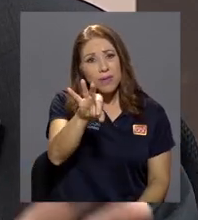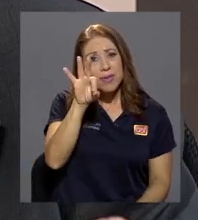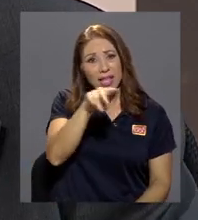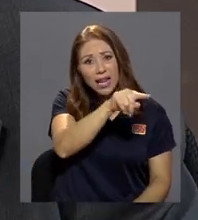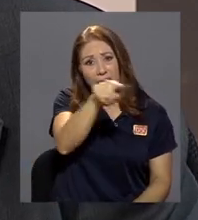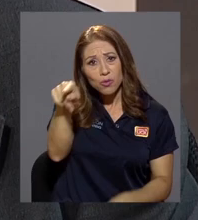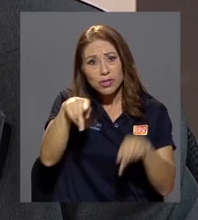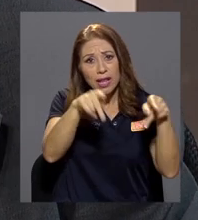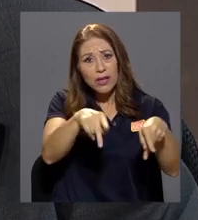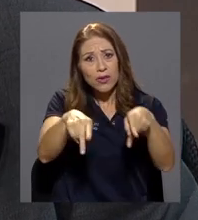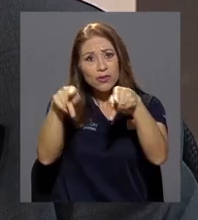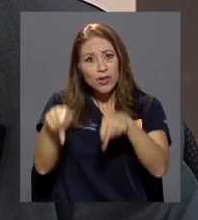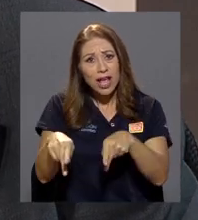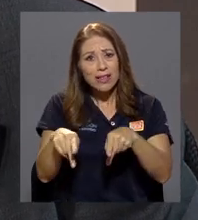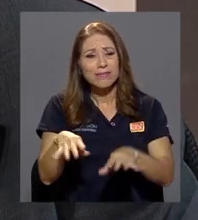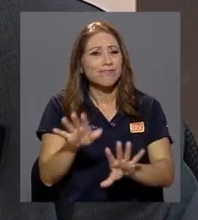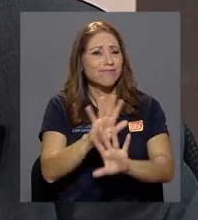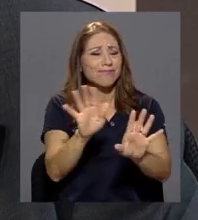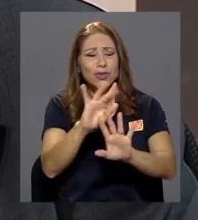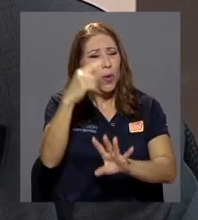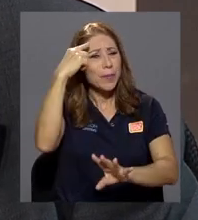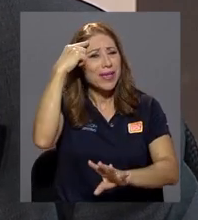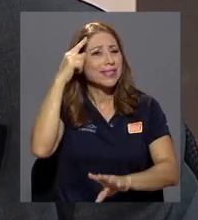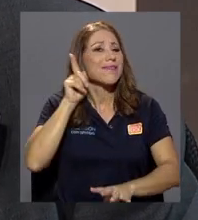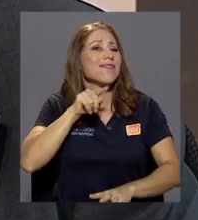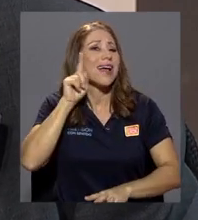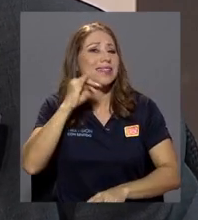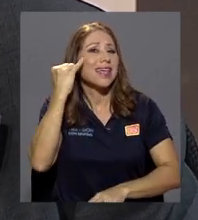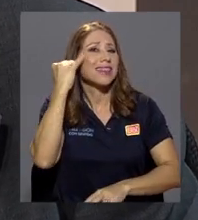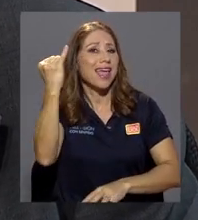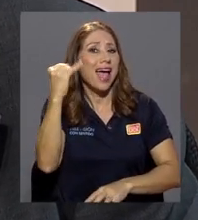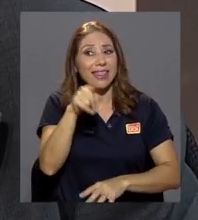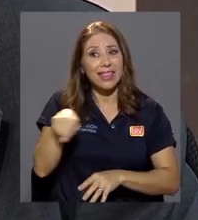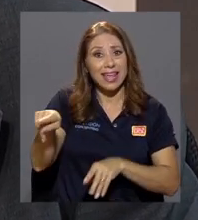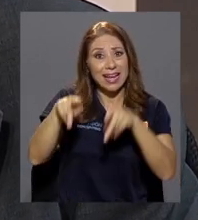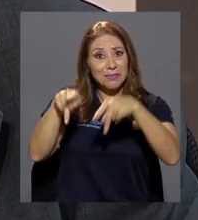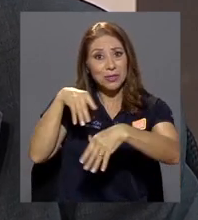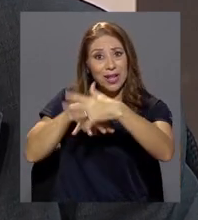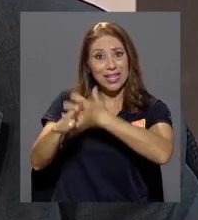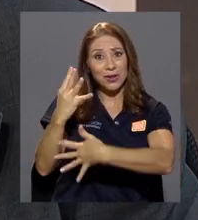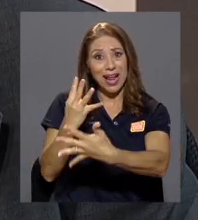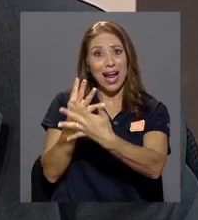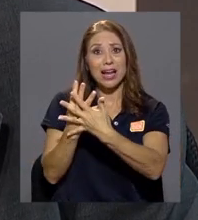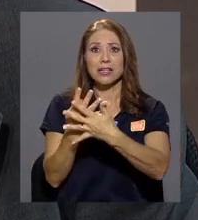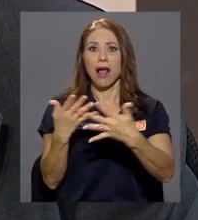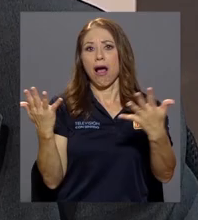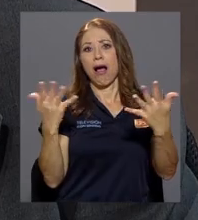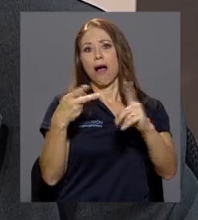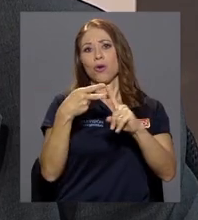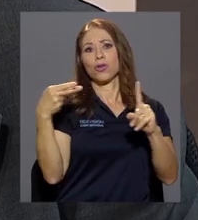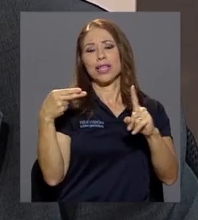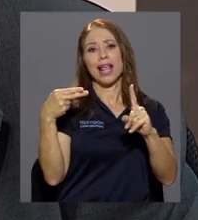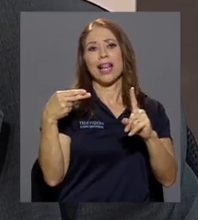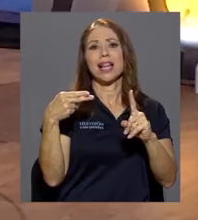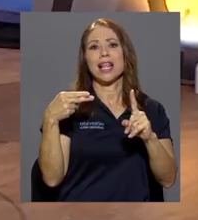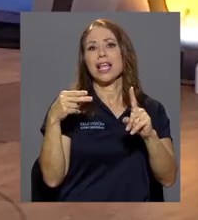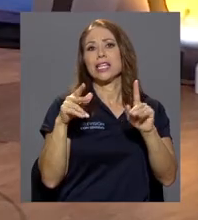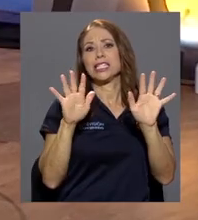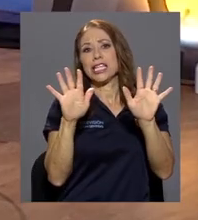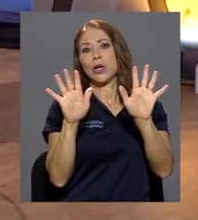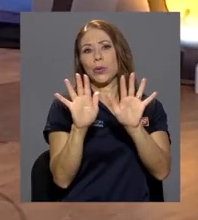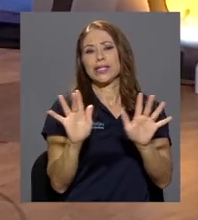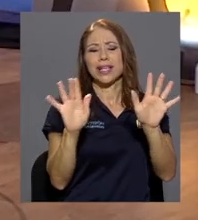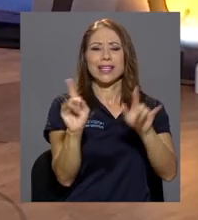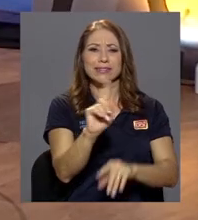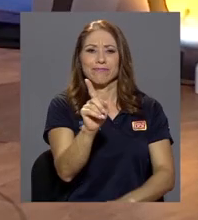todo a que se quite ante todo esta falsa idea de hoteles de 5 estrellas porque es una absoluta falsedad que no se